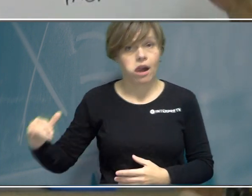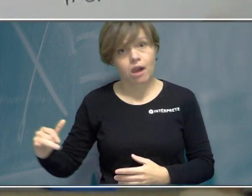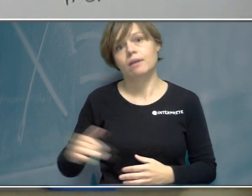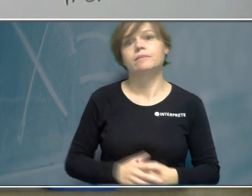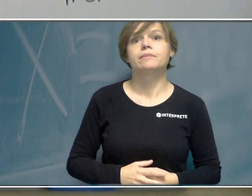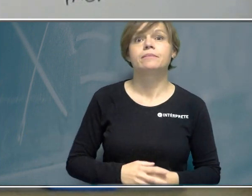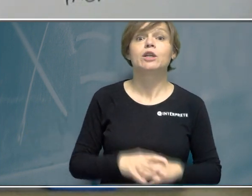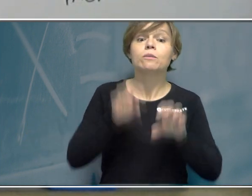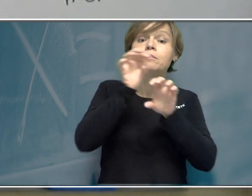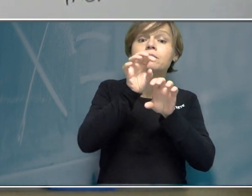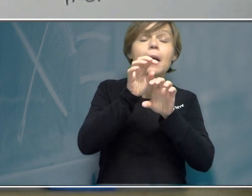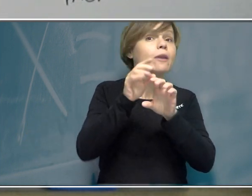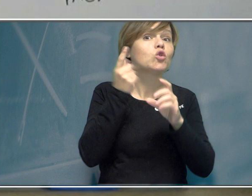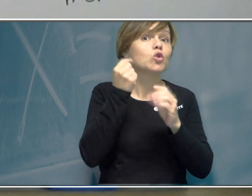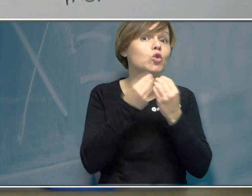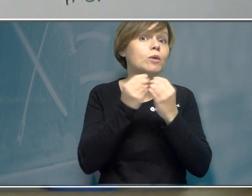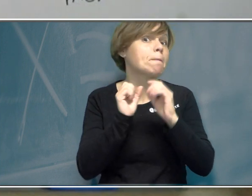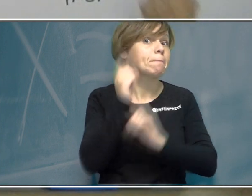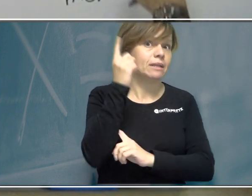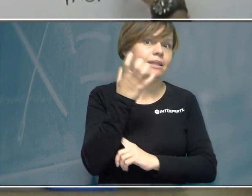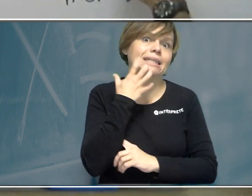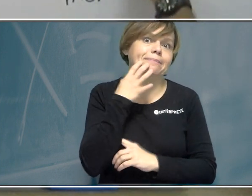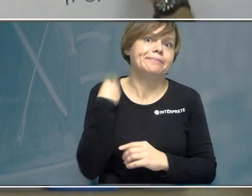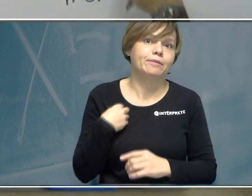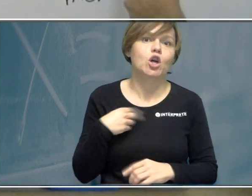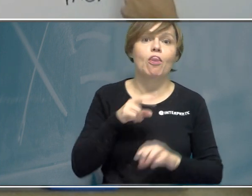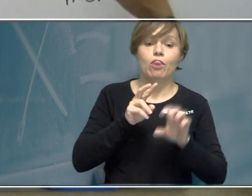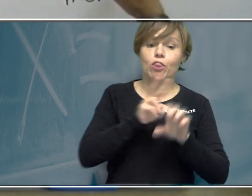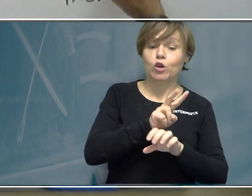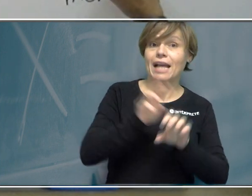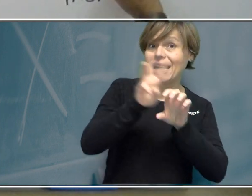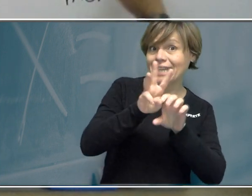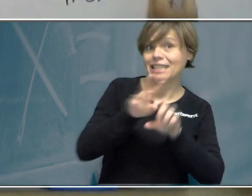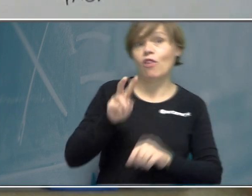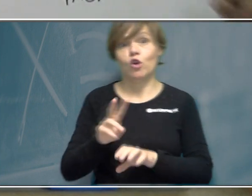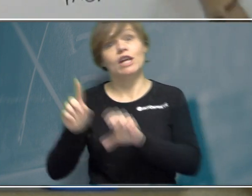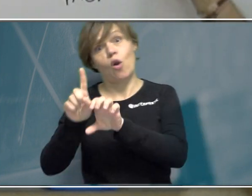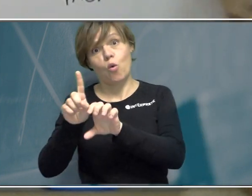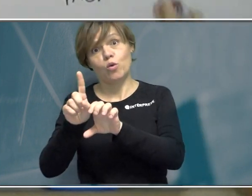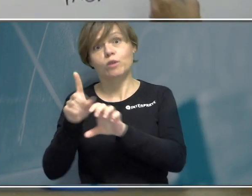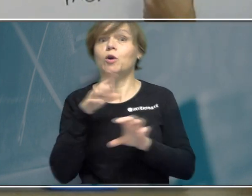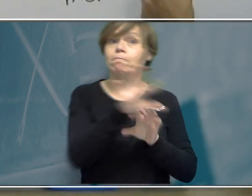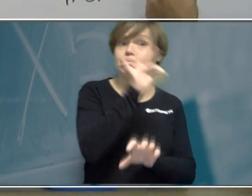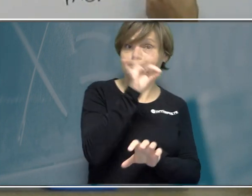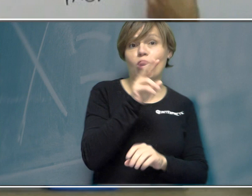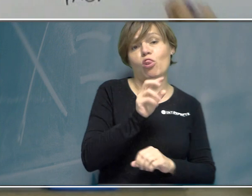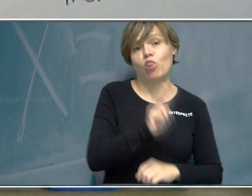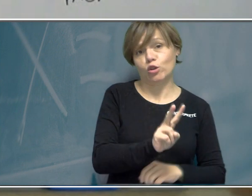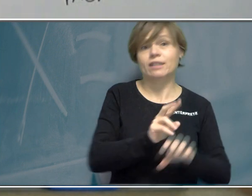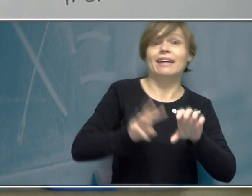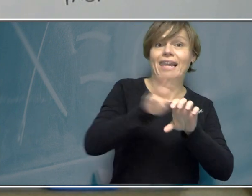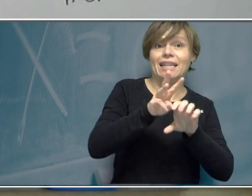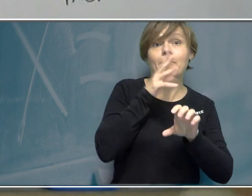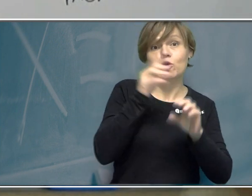aquí, elevados al mayor exponente en caso de que estén igual. Entre el 2 a la 3 y el 2 a la 1, me quedo con el 2 a la 3, que